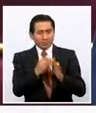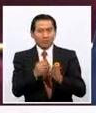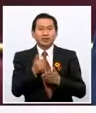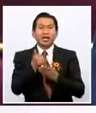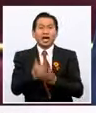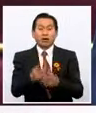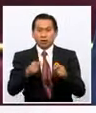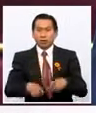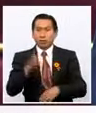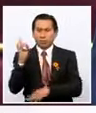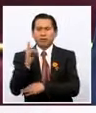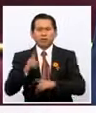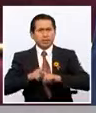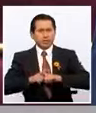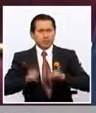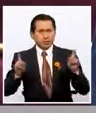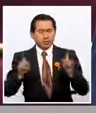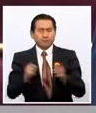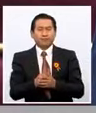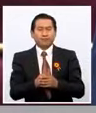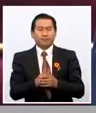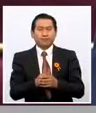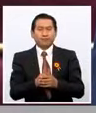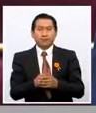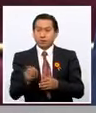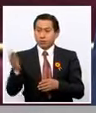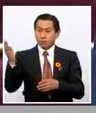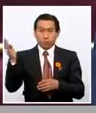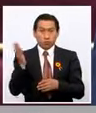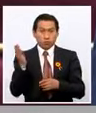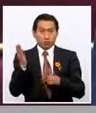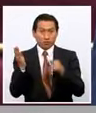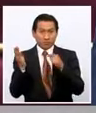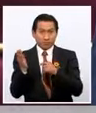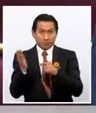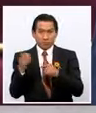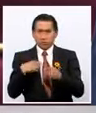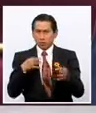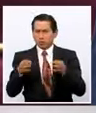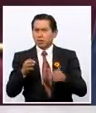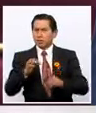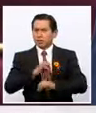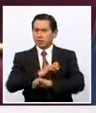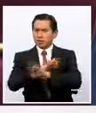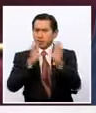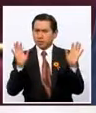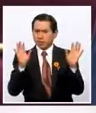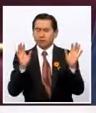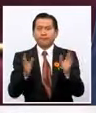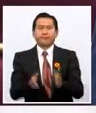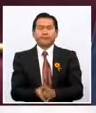bolivia y en este tema de los bonos permítanme ser muy clara